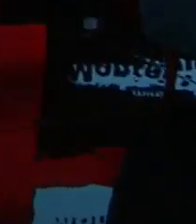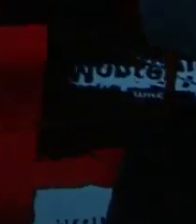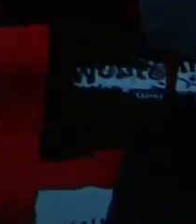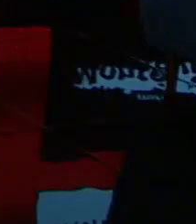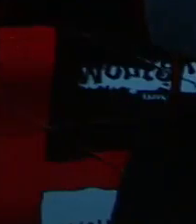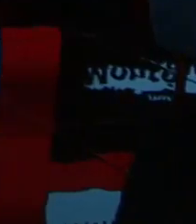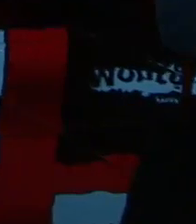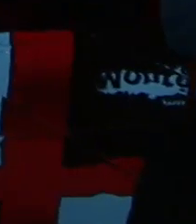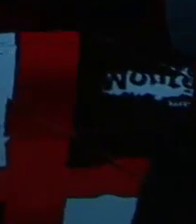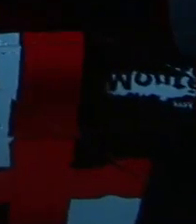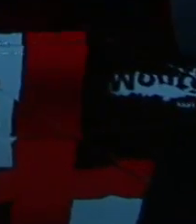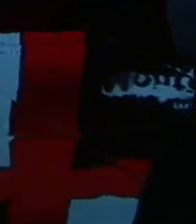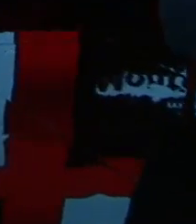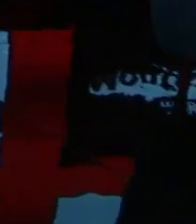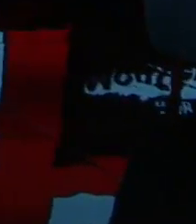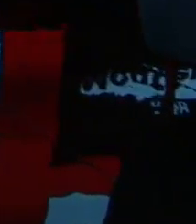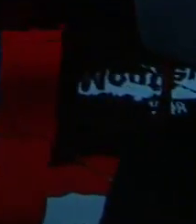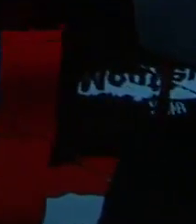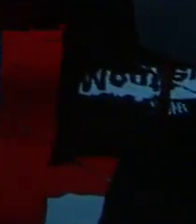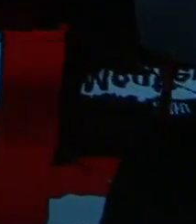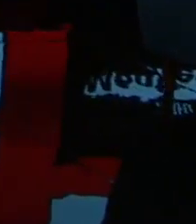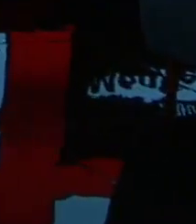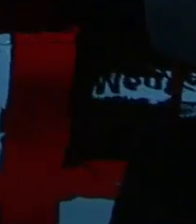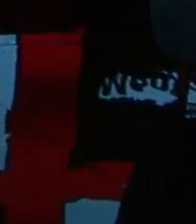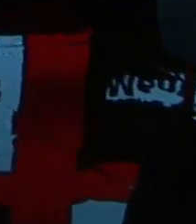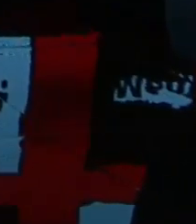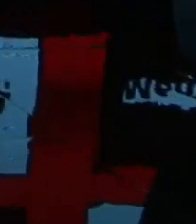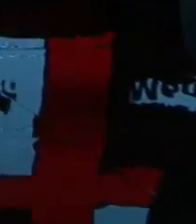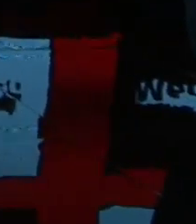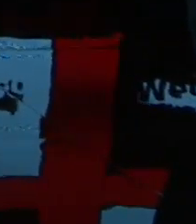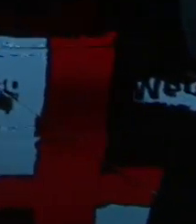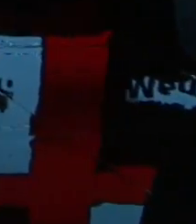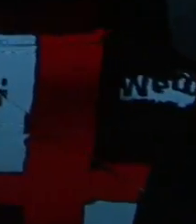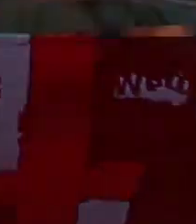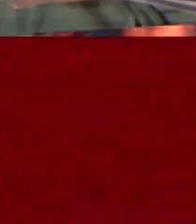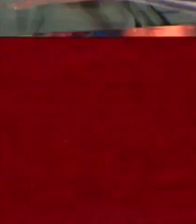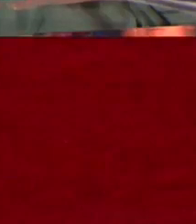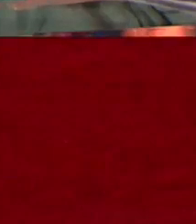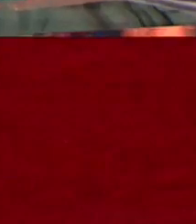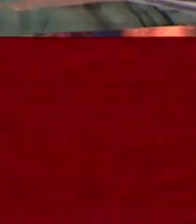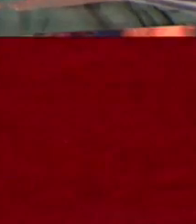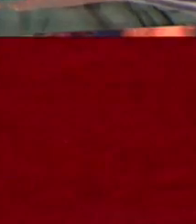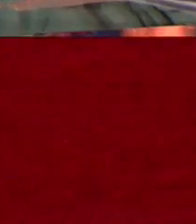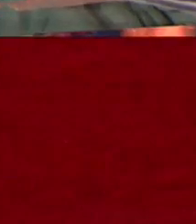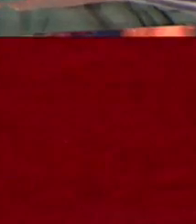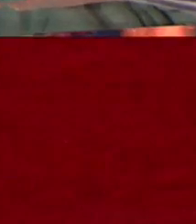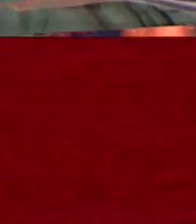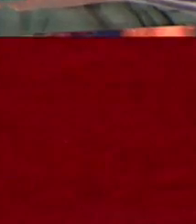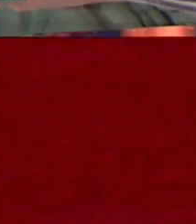y para eso nos vamos de la mano de nuestra queridísima Lucila. ¿Lucila? ¡Lucila! ¿Dónde andás, amiga?